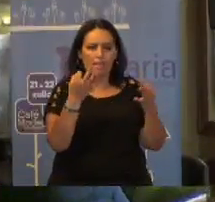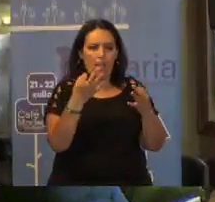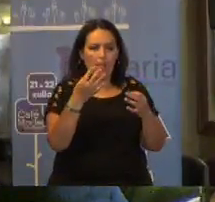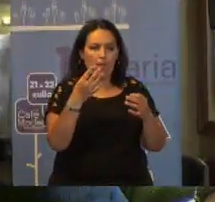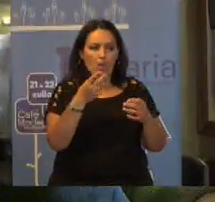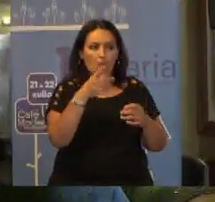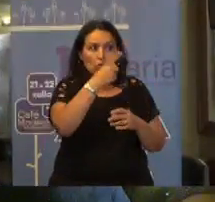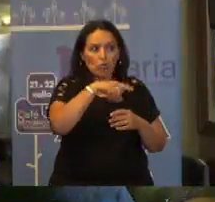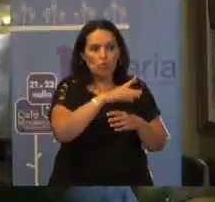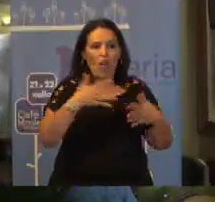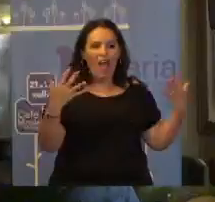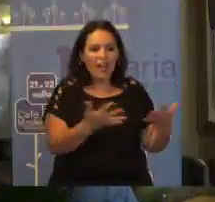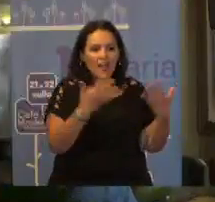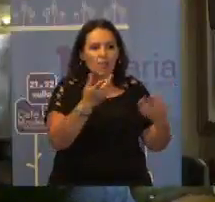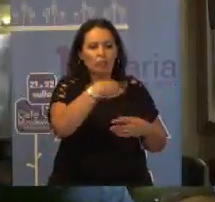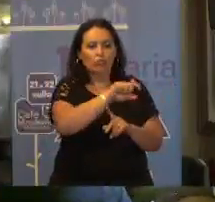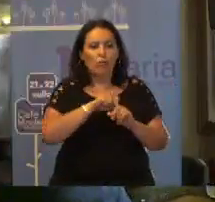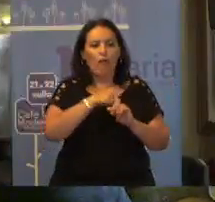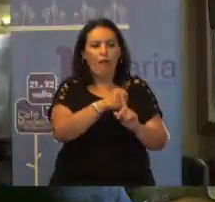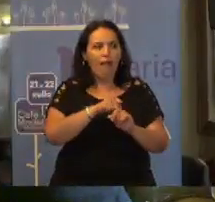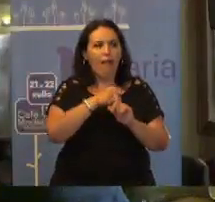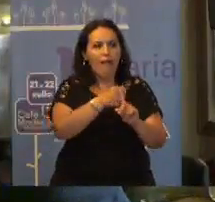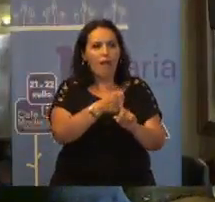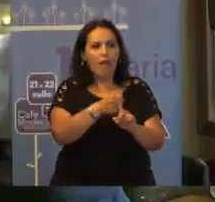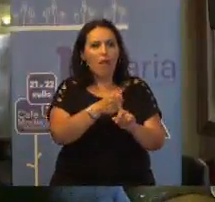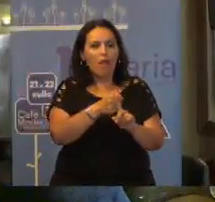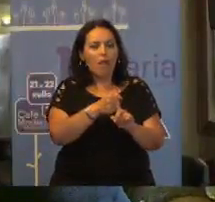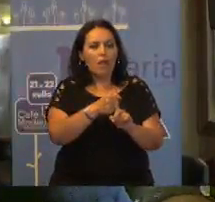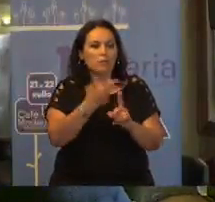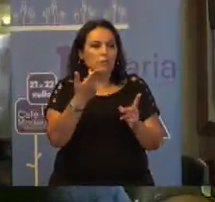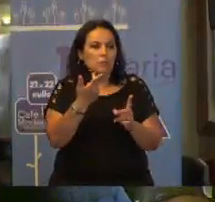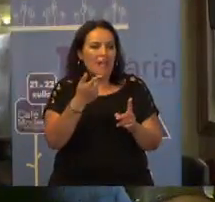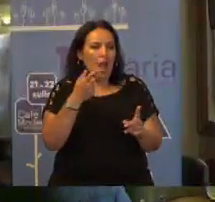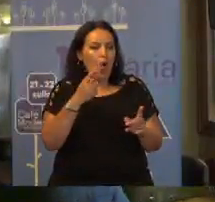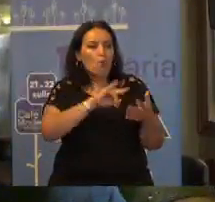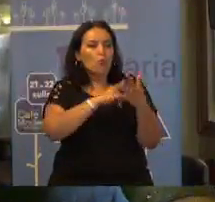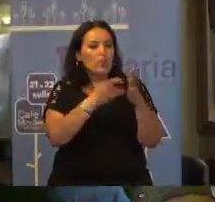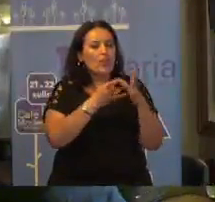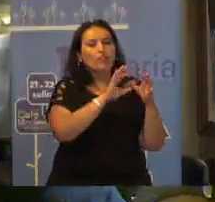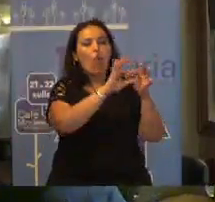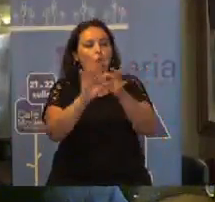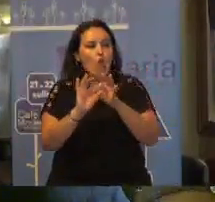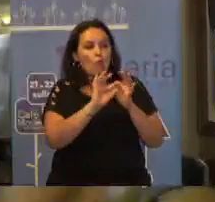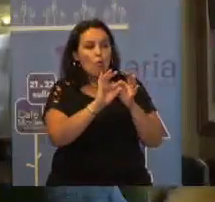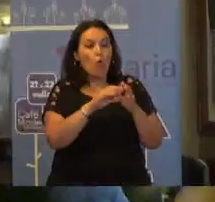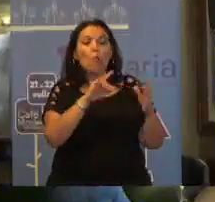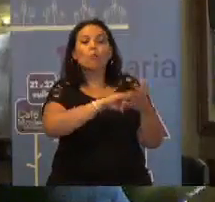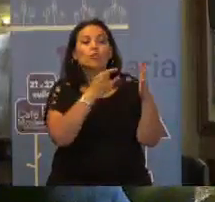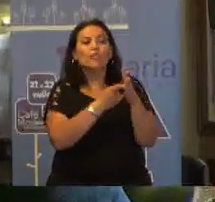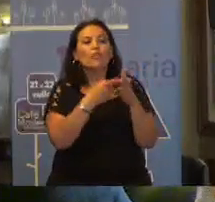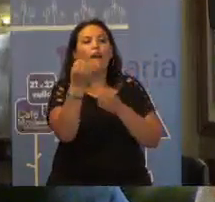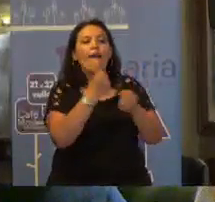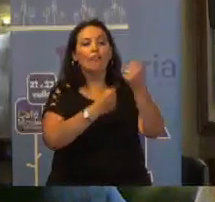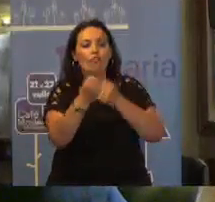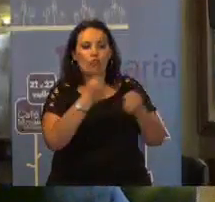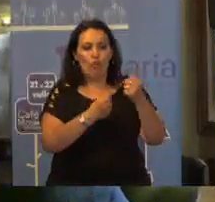redes, tamén outros que estamos facendo, para que haya un proxecto, por exemplo, financiero común